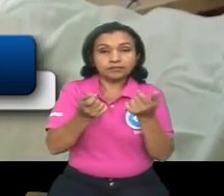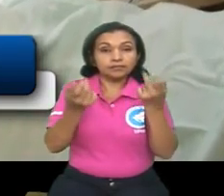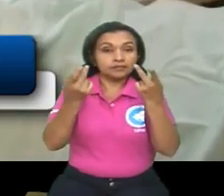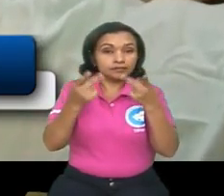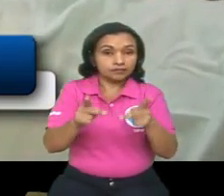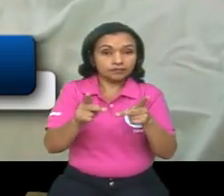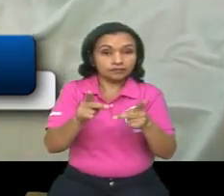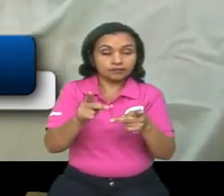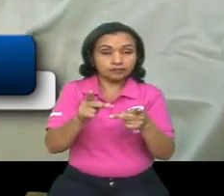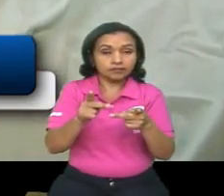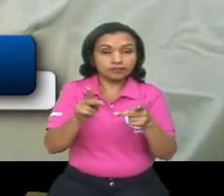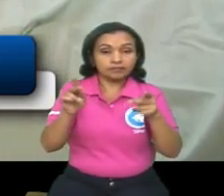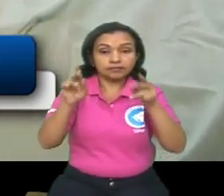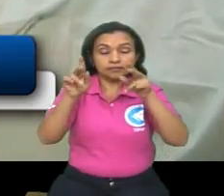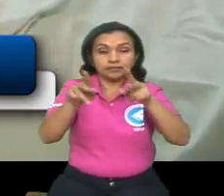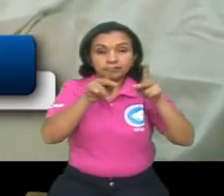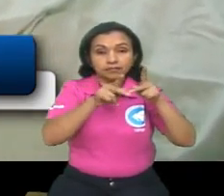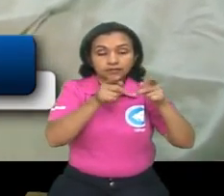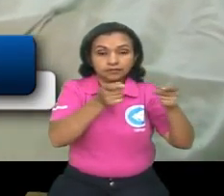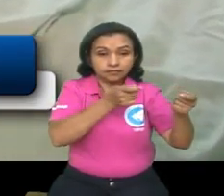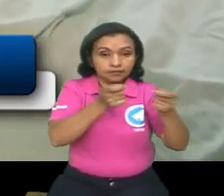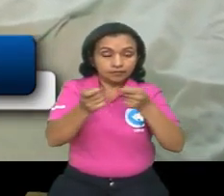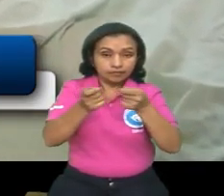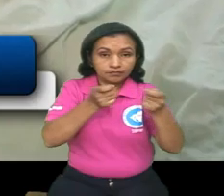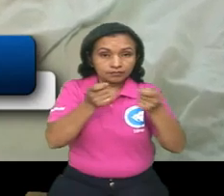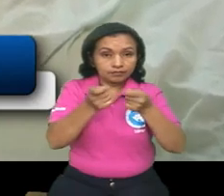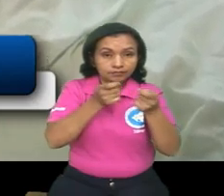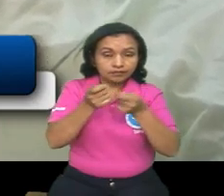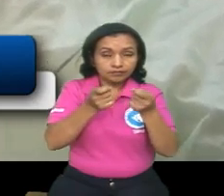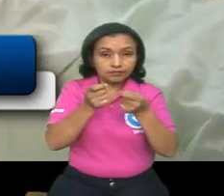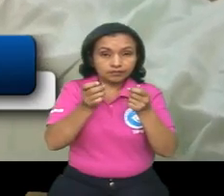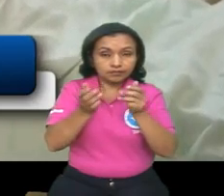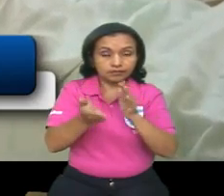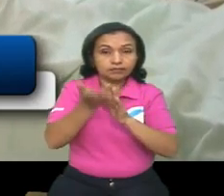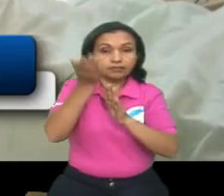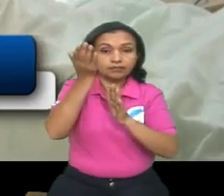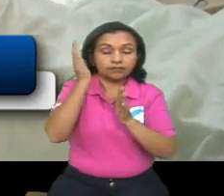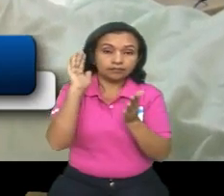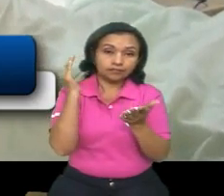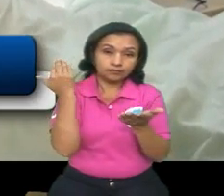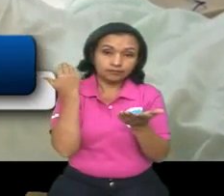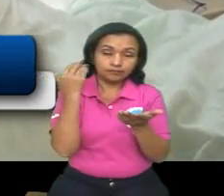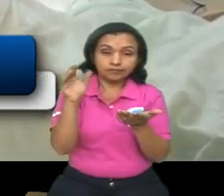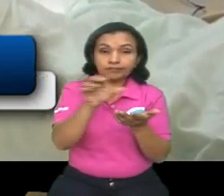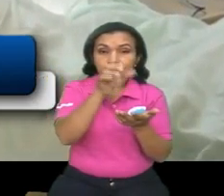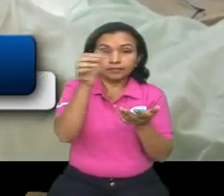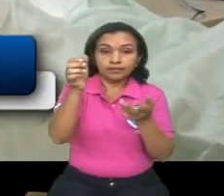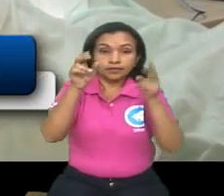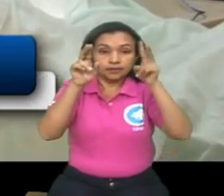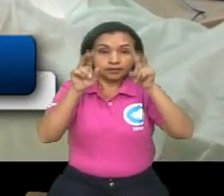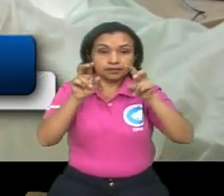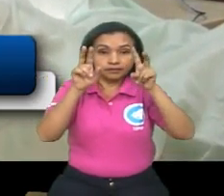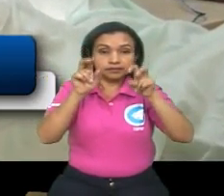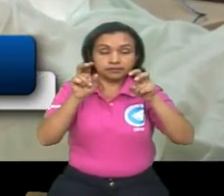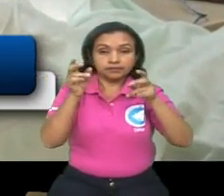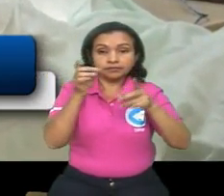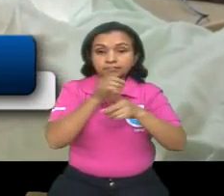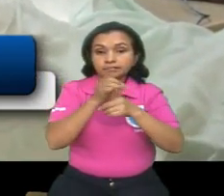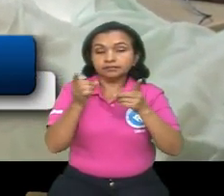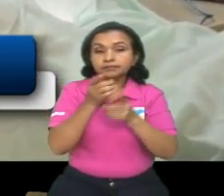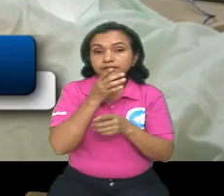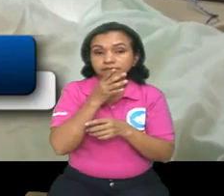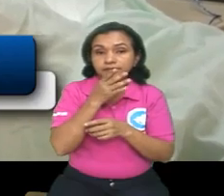que la paciente que vamos a manejar, que es una lesión de alto grado, otro tema debemos de valorar cuando son